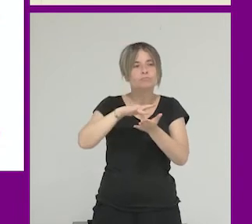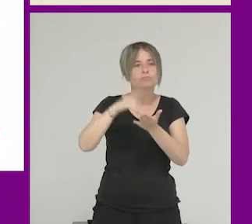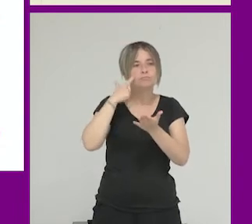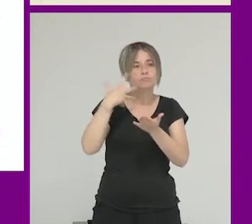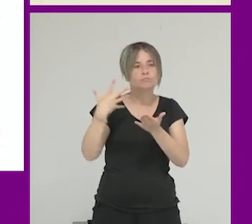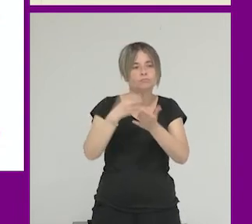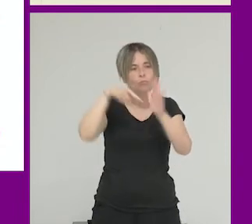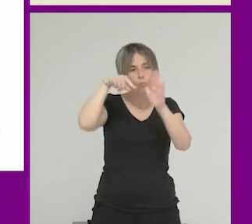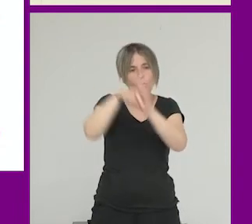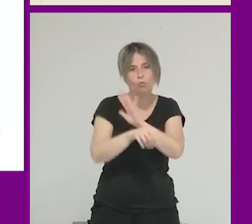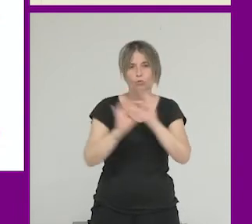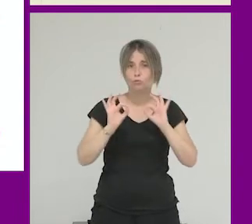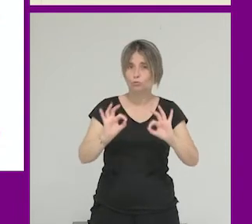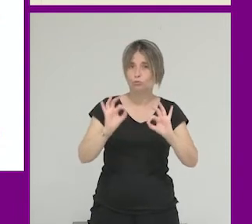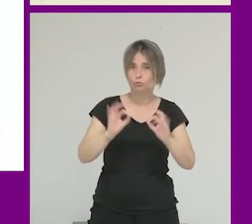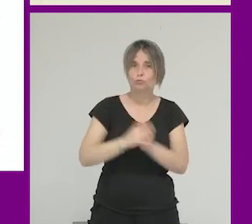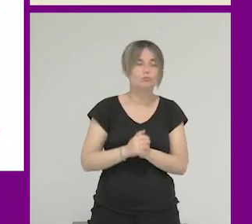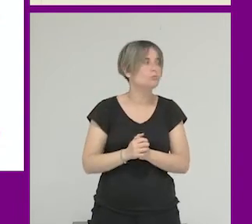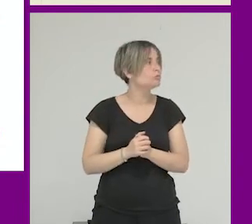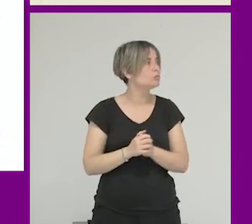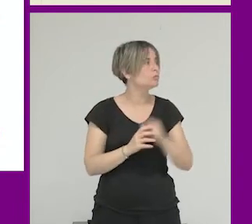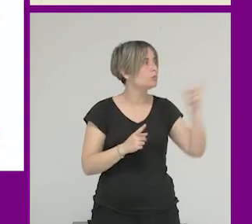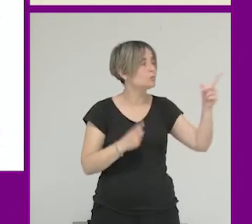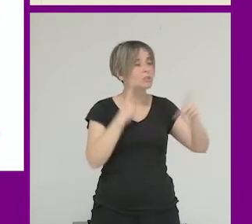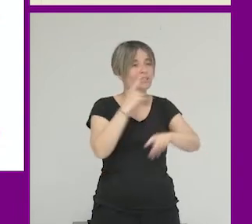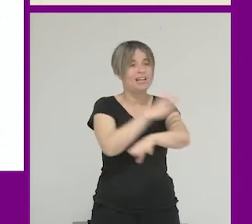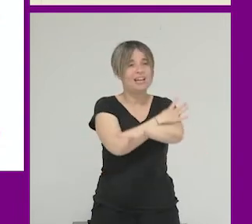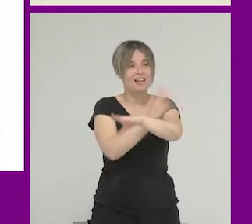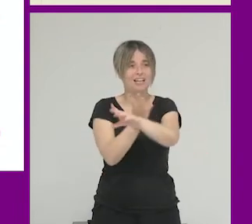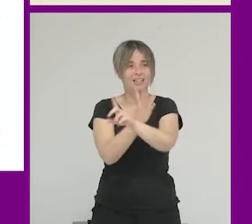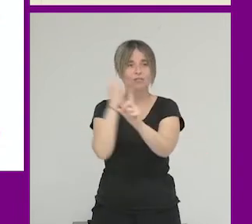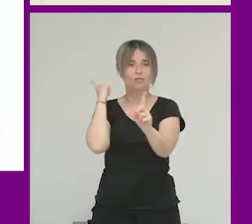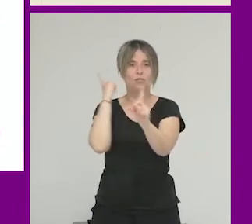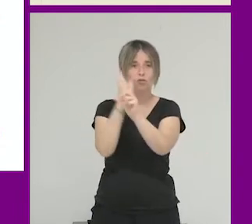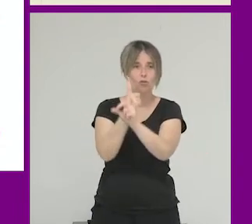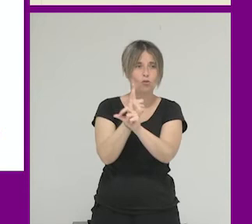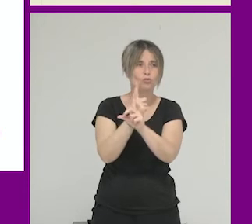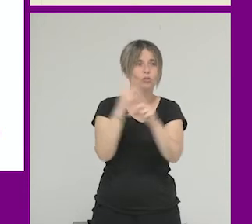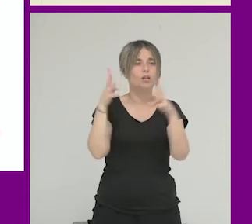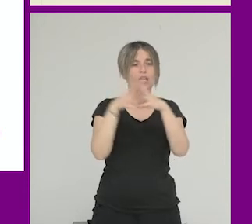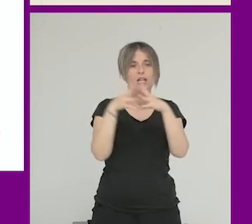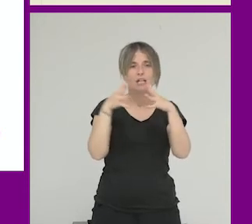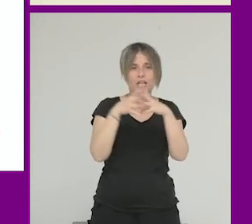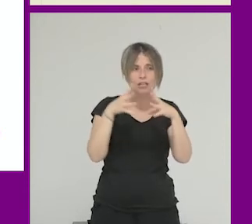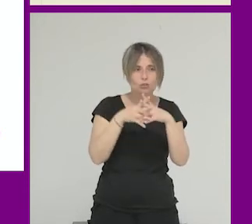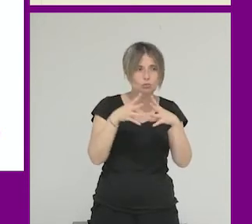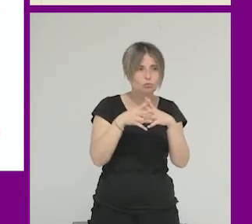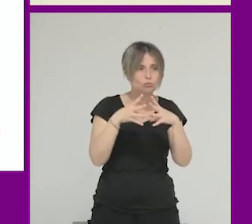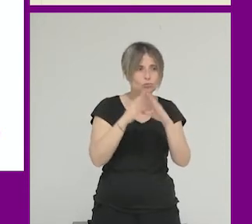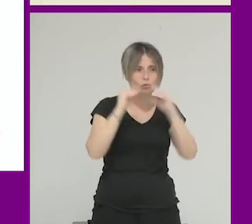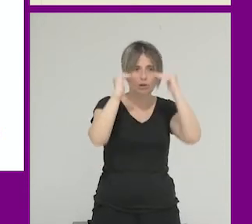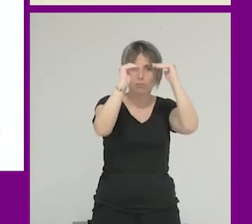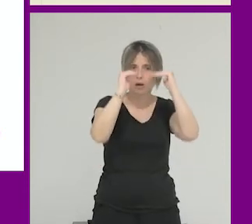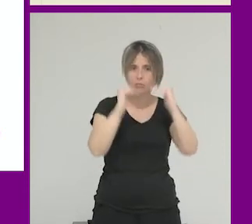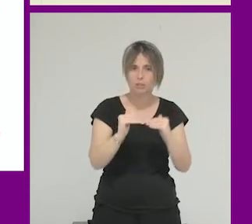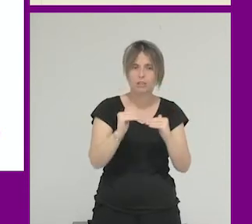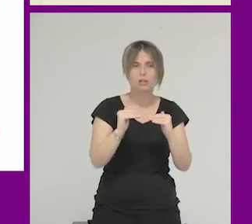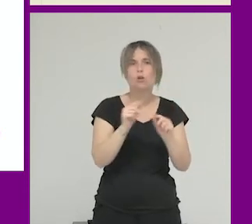horretan. Gero, LGTB-fobiak eta oztoko estrukturalak orokorrean ez